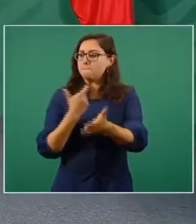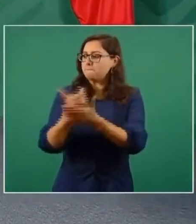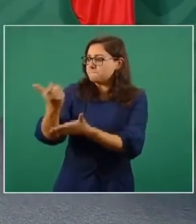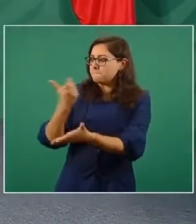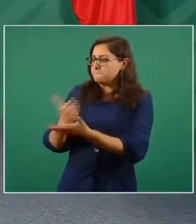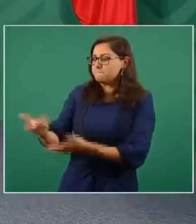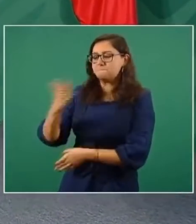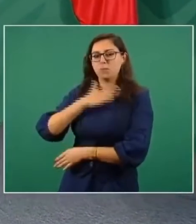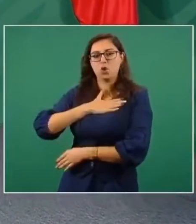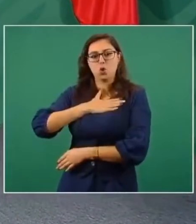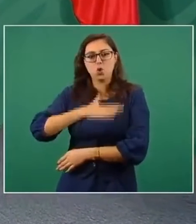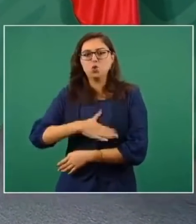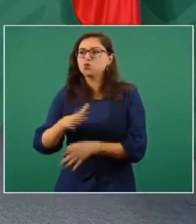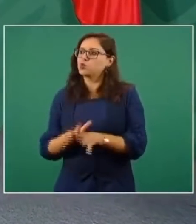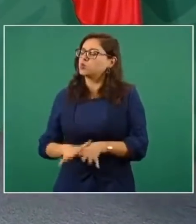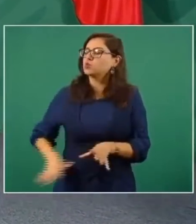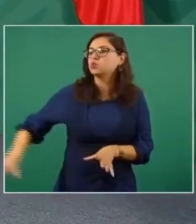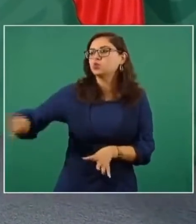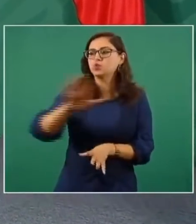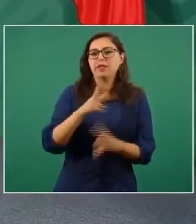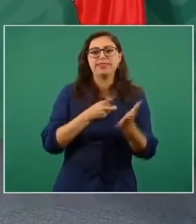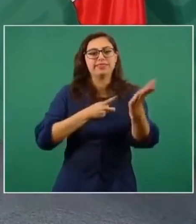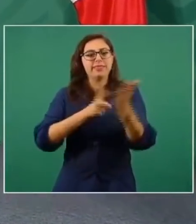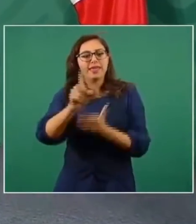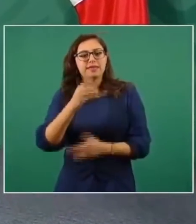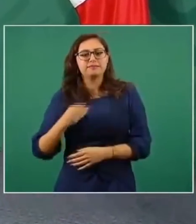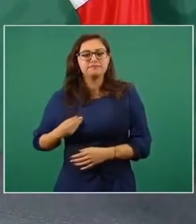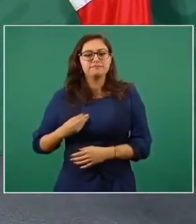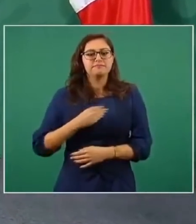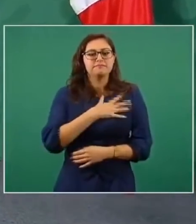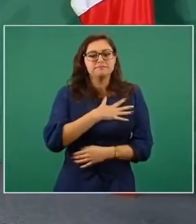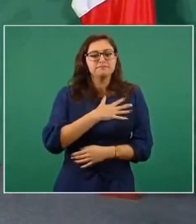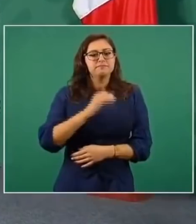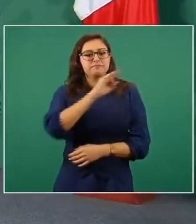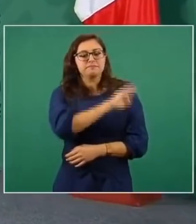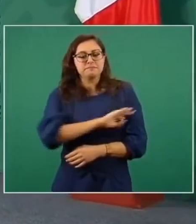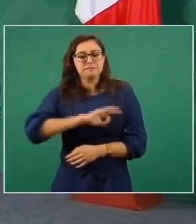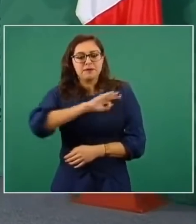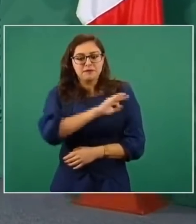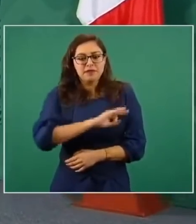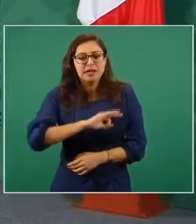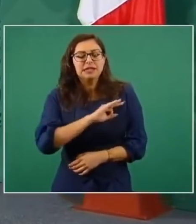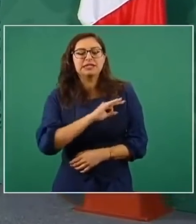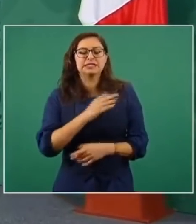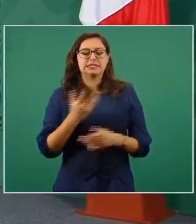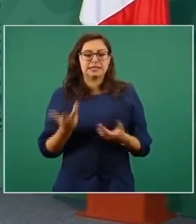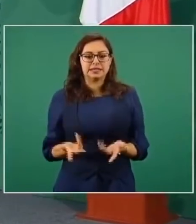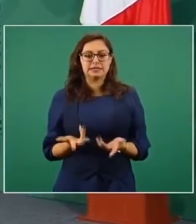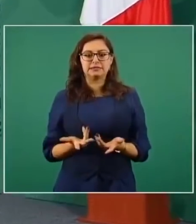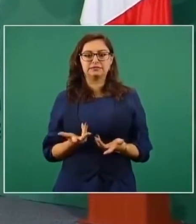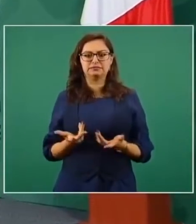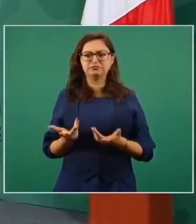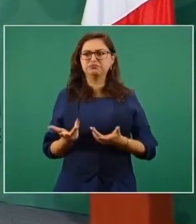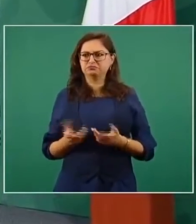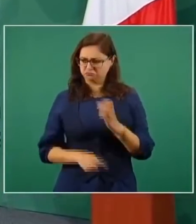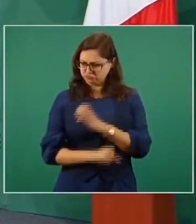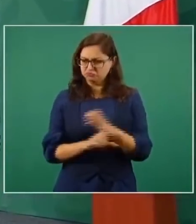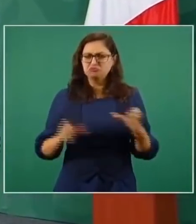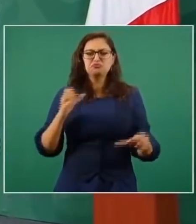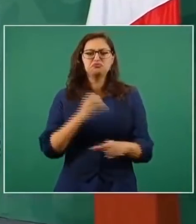campaña contra su gobierno y yo le insisto presidente si esa empresa no ha entregado las vacunas para los niños con cáncer